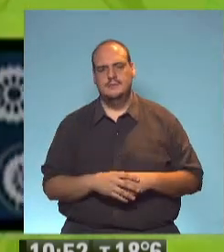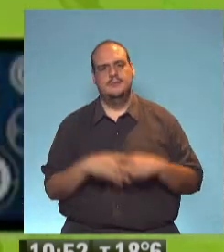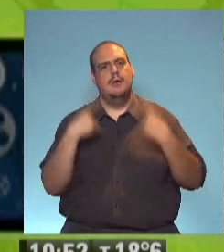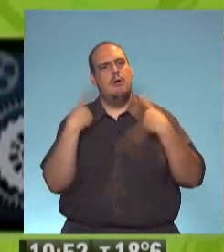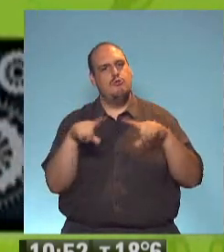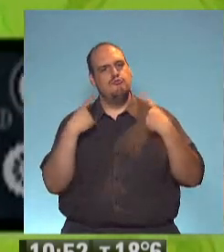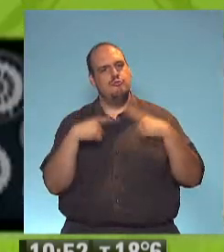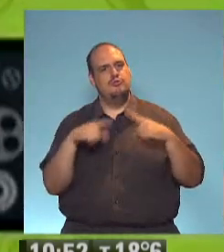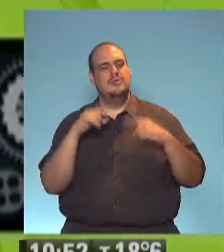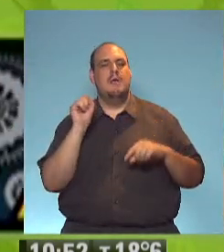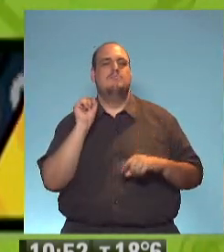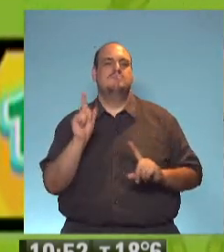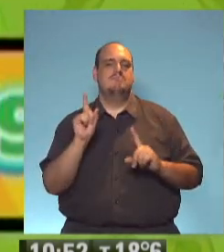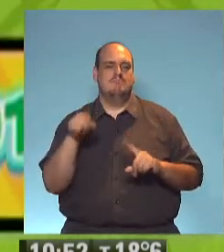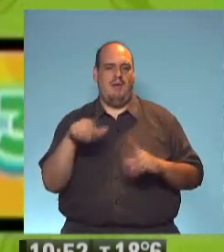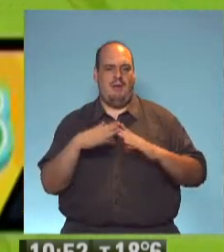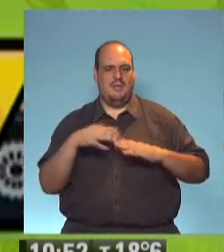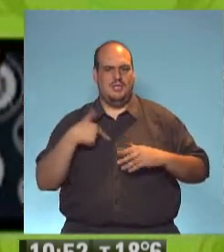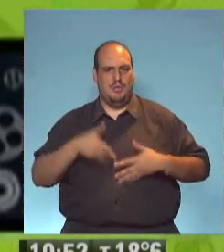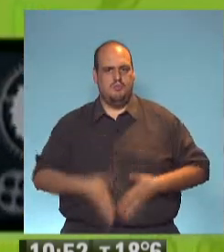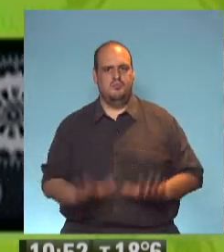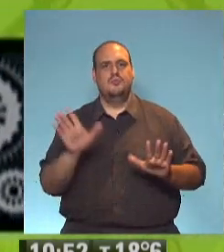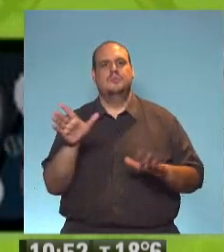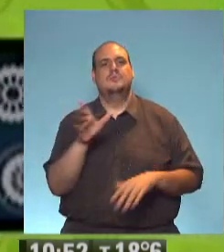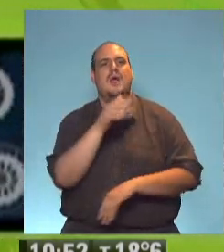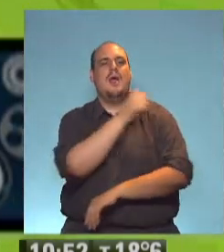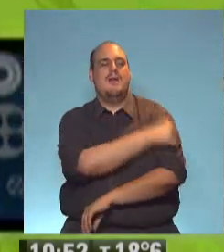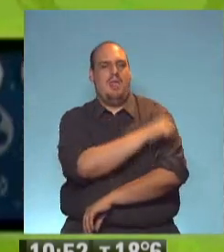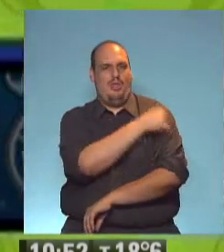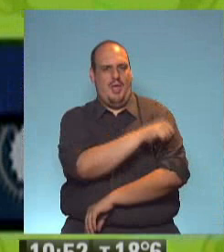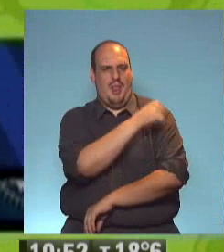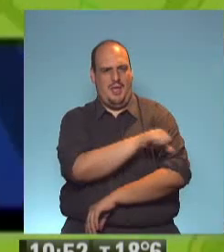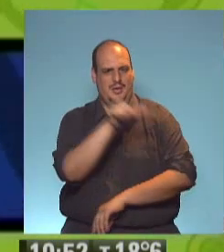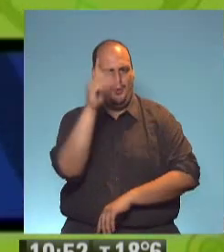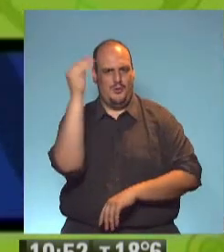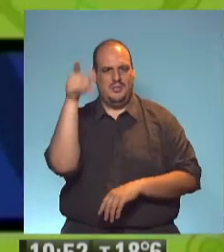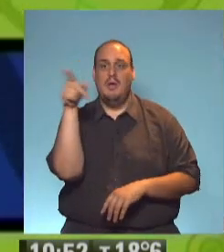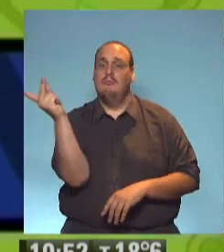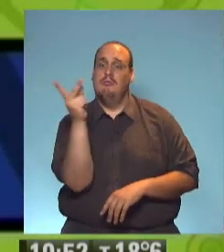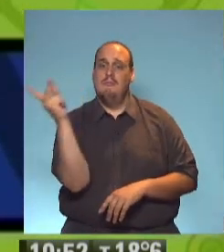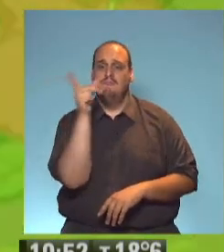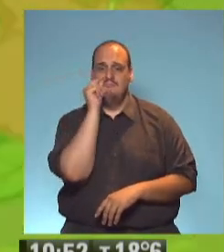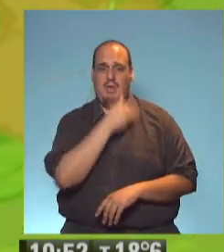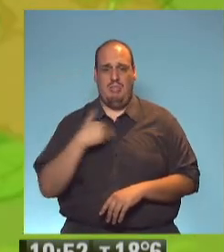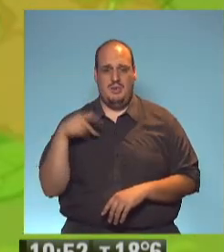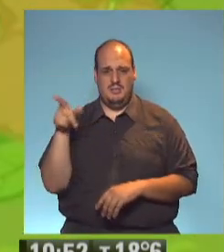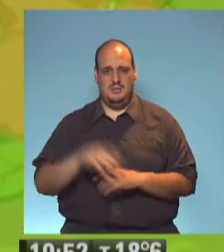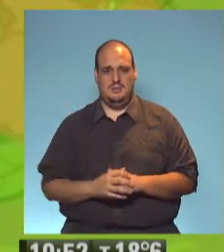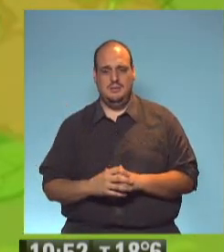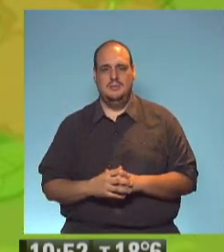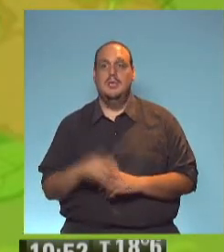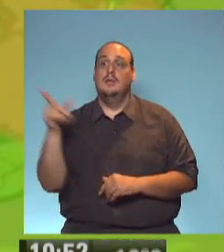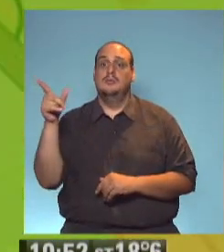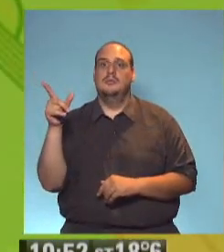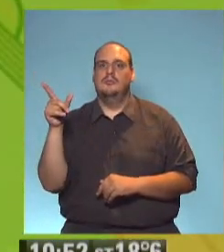que sonaba en la casa donde nací, en Río de Janeiro, Samba. Y esos son mis padres, que me transmitieron